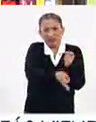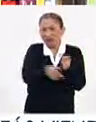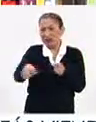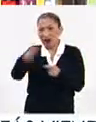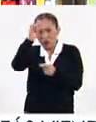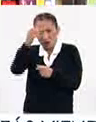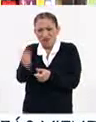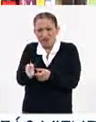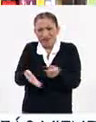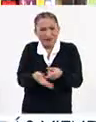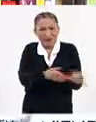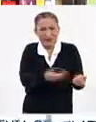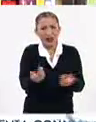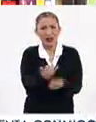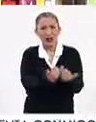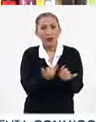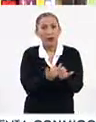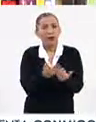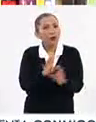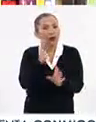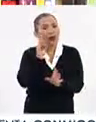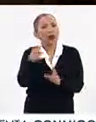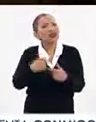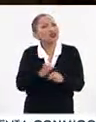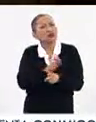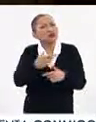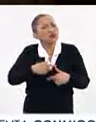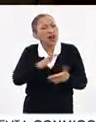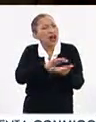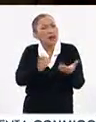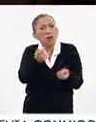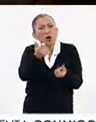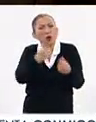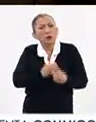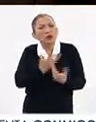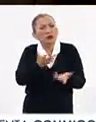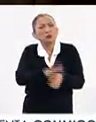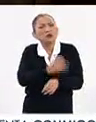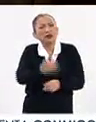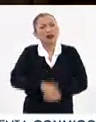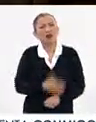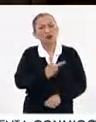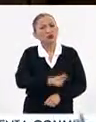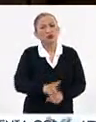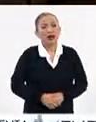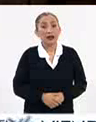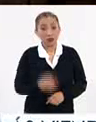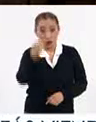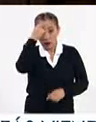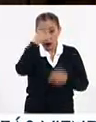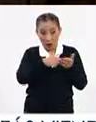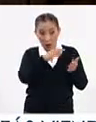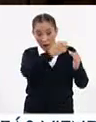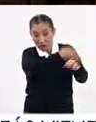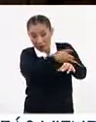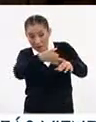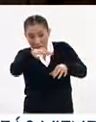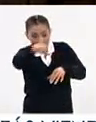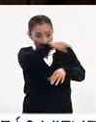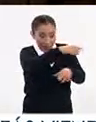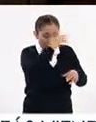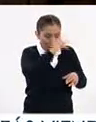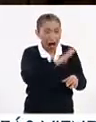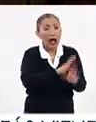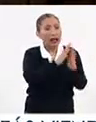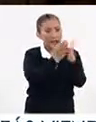se publica tan poca poesía y por qué se lee tan poca poesía? Yo he sospechado siempre que en las casas mexicanas hay libros